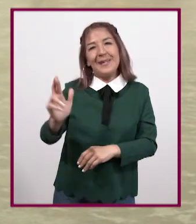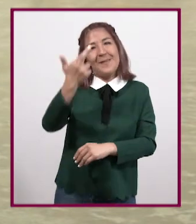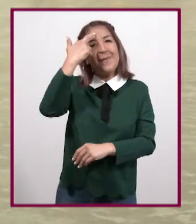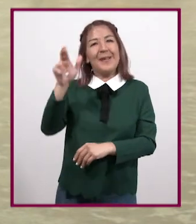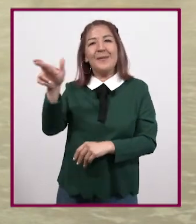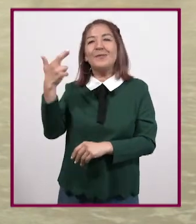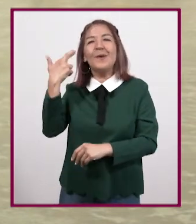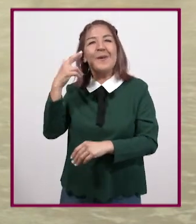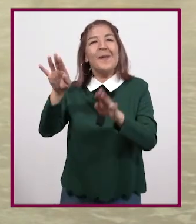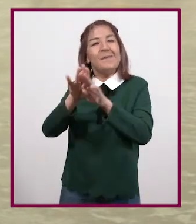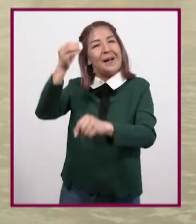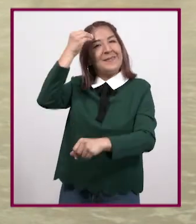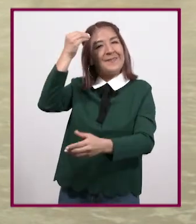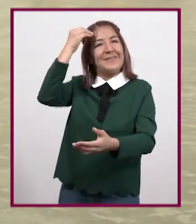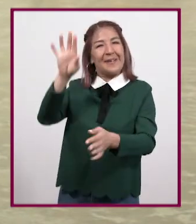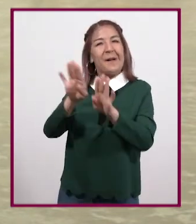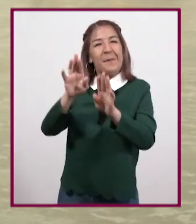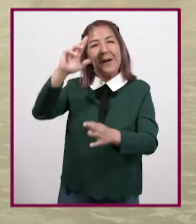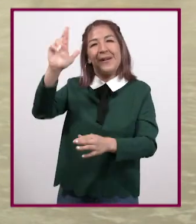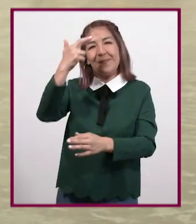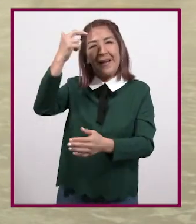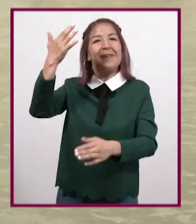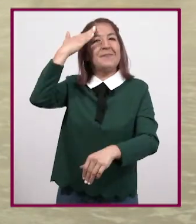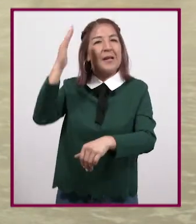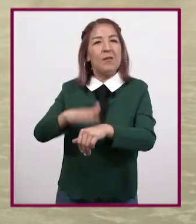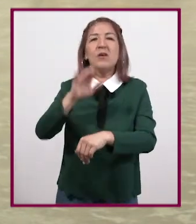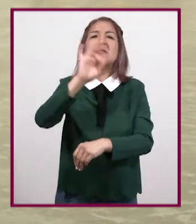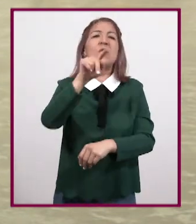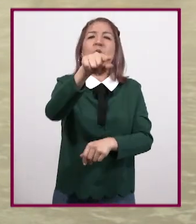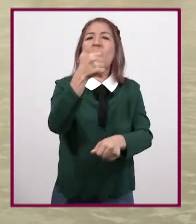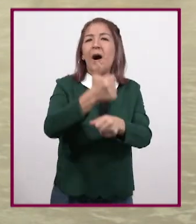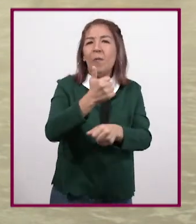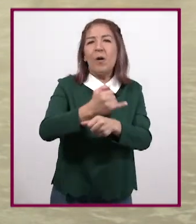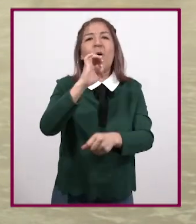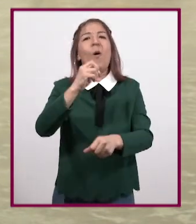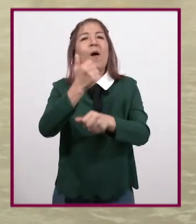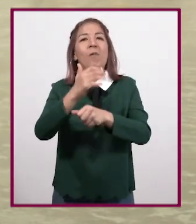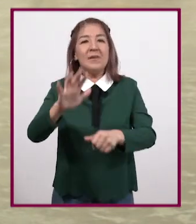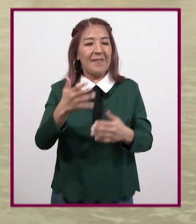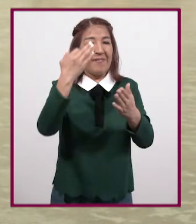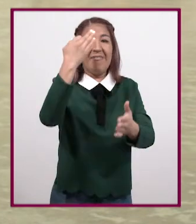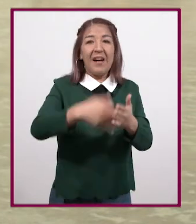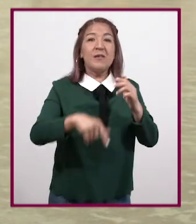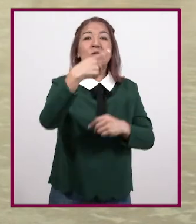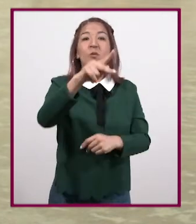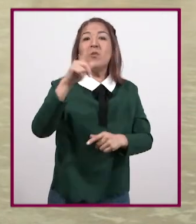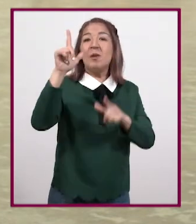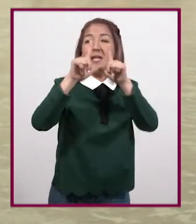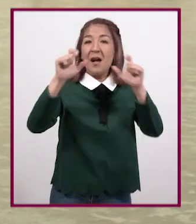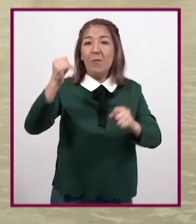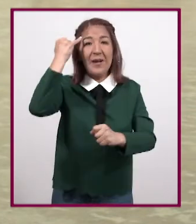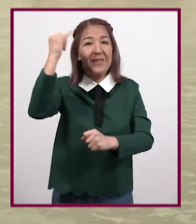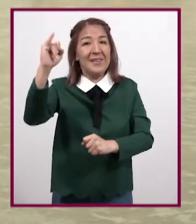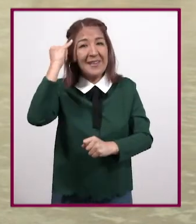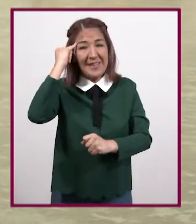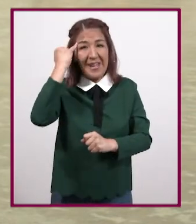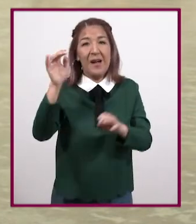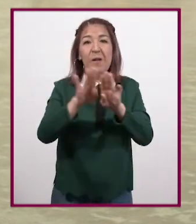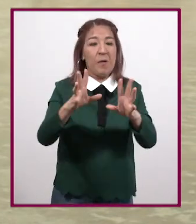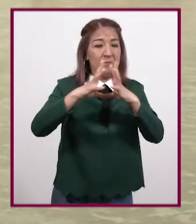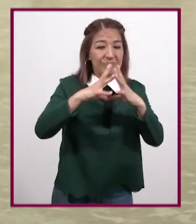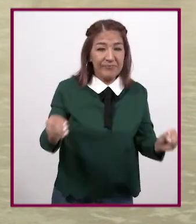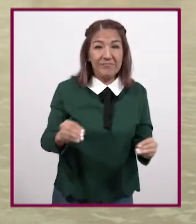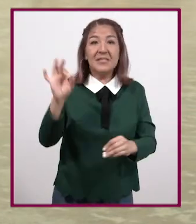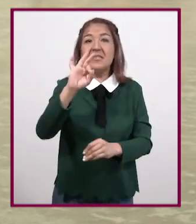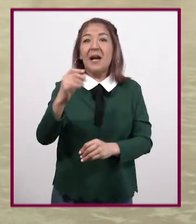sonido, ¿no? ¿Te imaginas si un día la lengua que hablan tus abuelitos desapareciera porque nadie la documentó? ¿O si un día desaparece